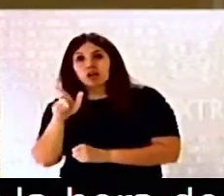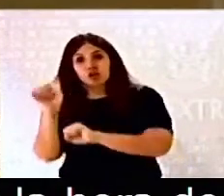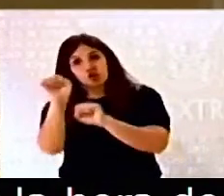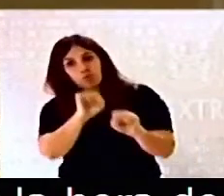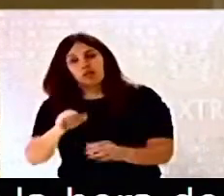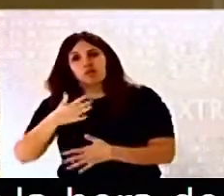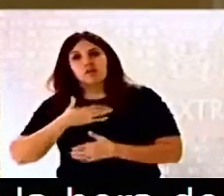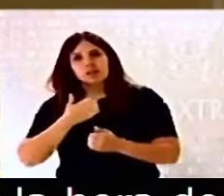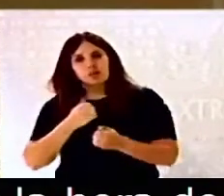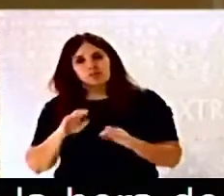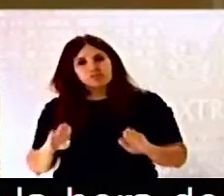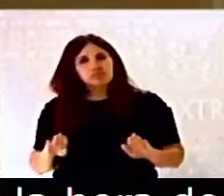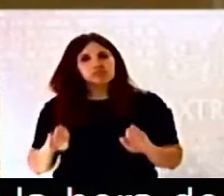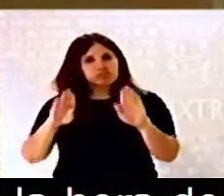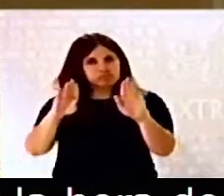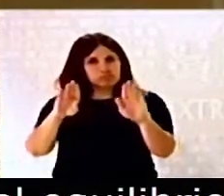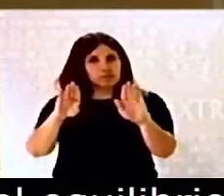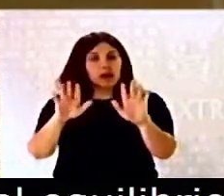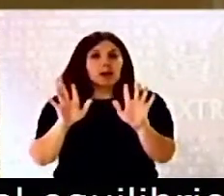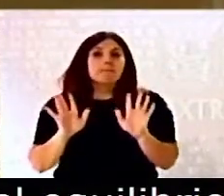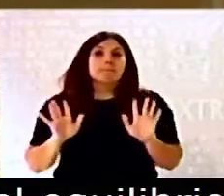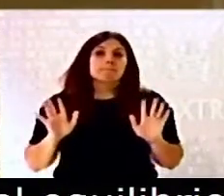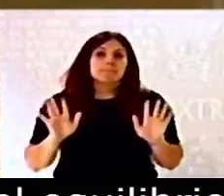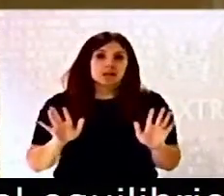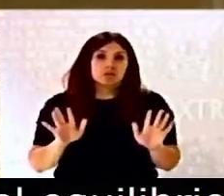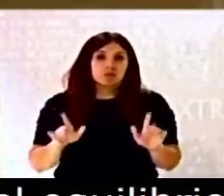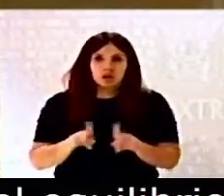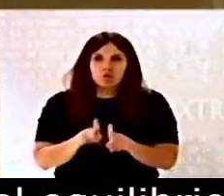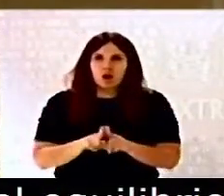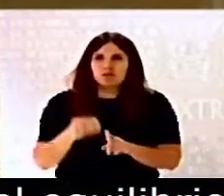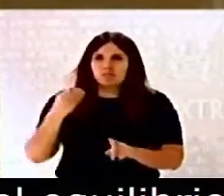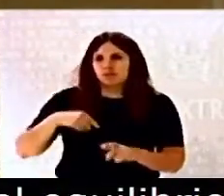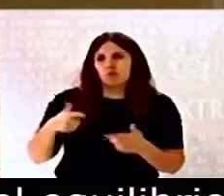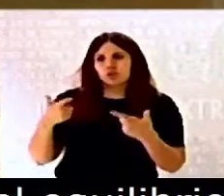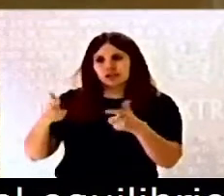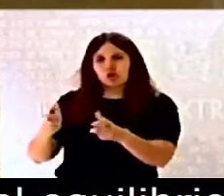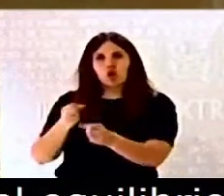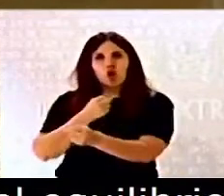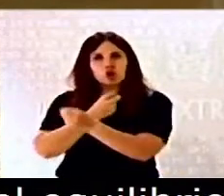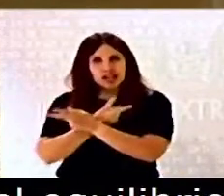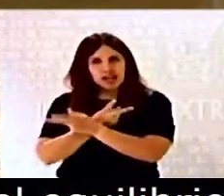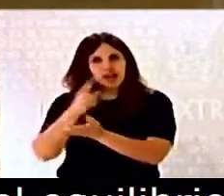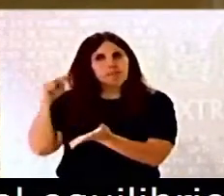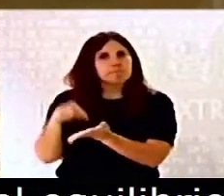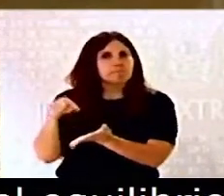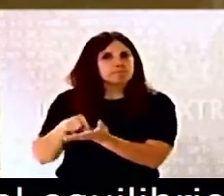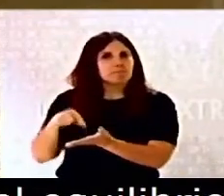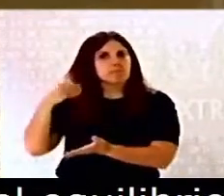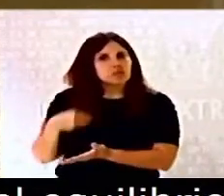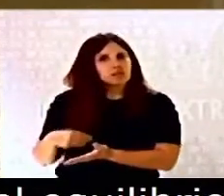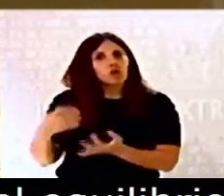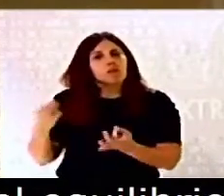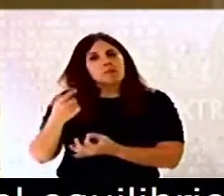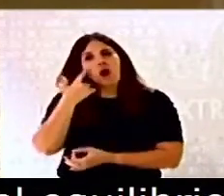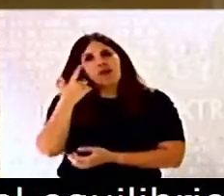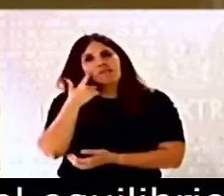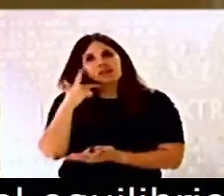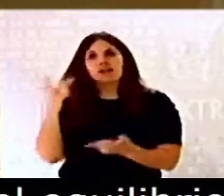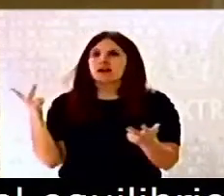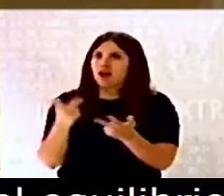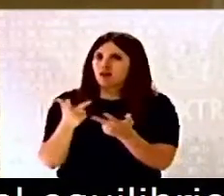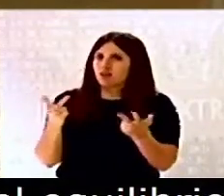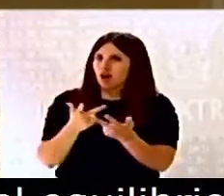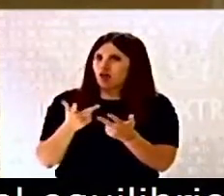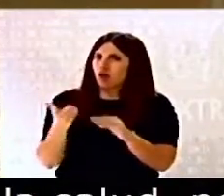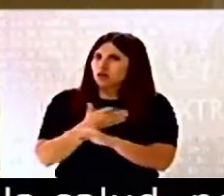de la salud, pero además era una reivindicación del sector de la hostelería que midiésemos gravedad antes de tomar decisiones